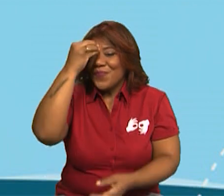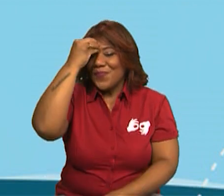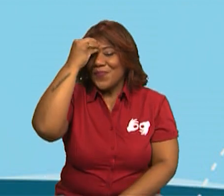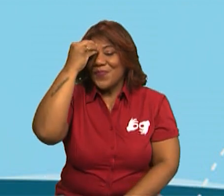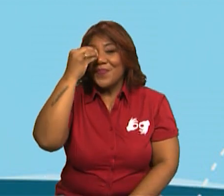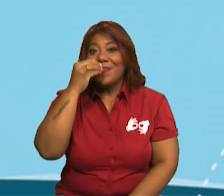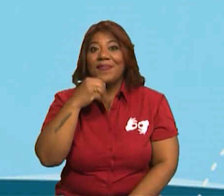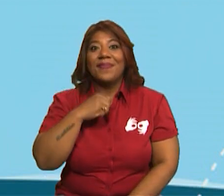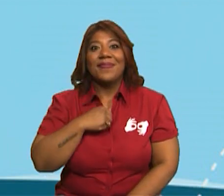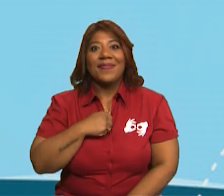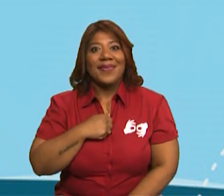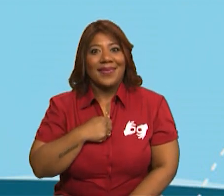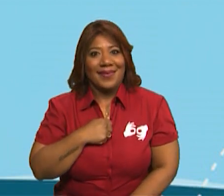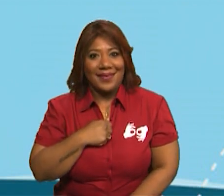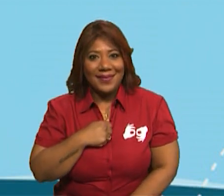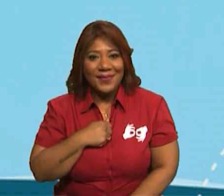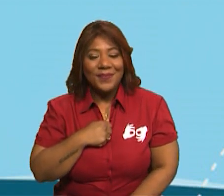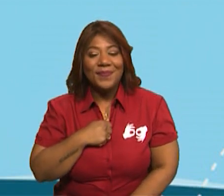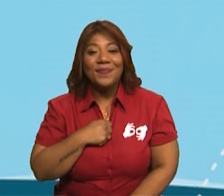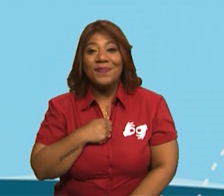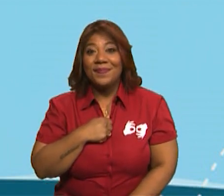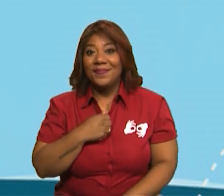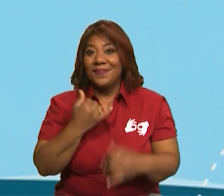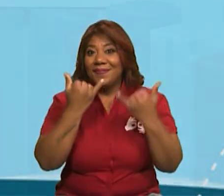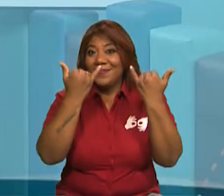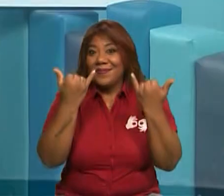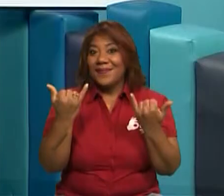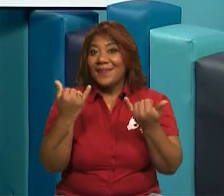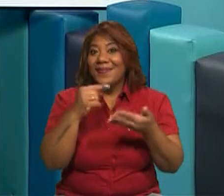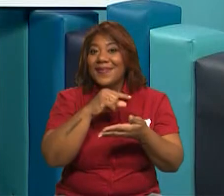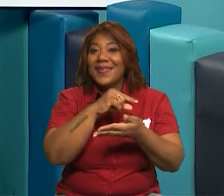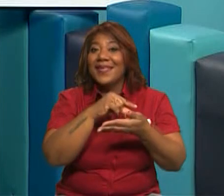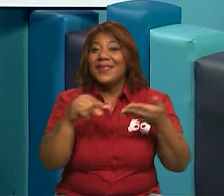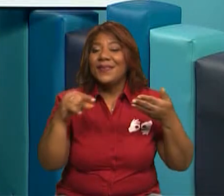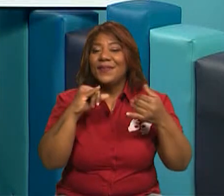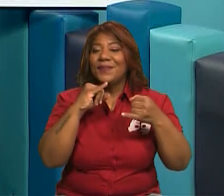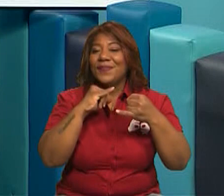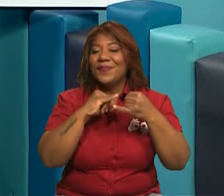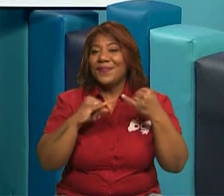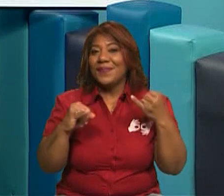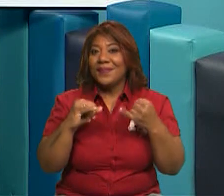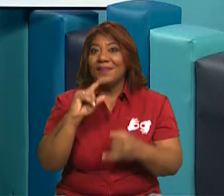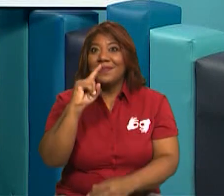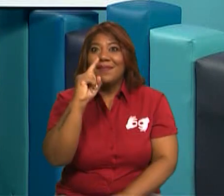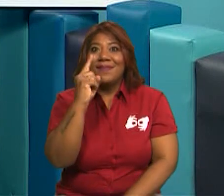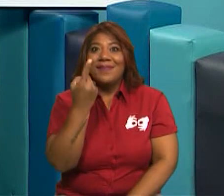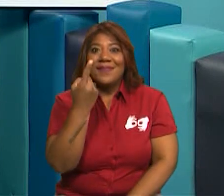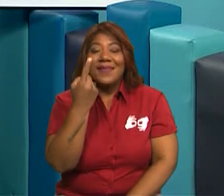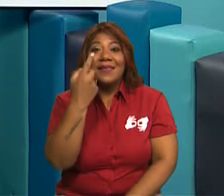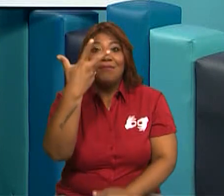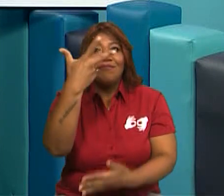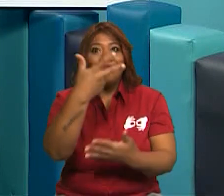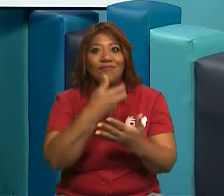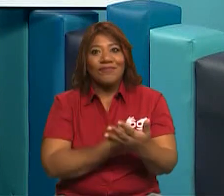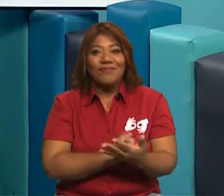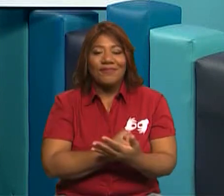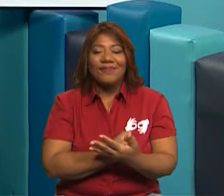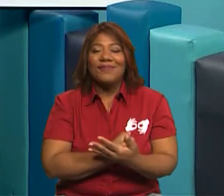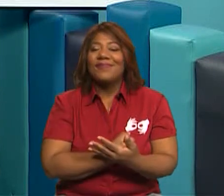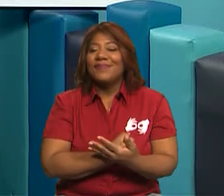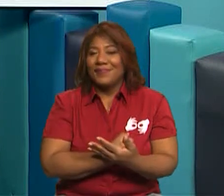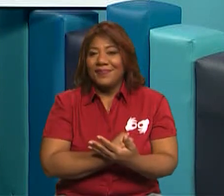qué? Porque ya llegamos a la semana final del primer trimestre.